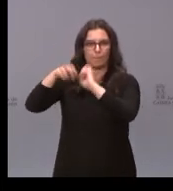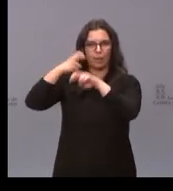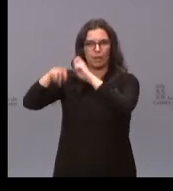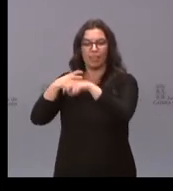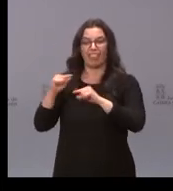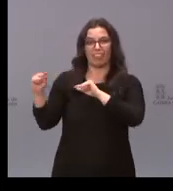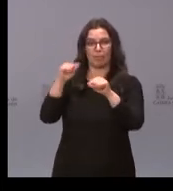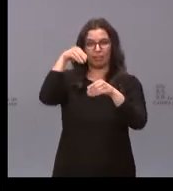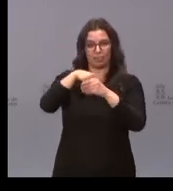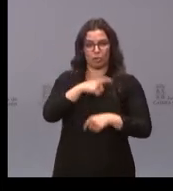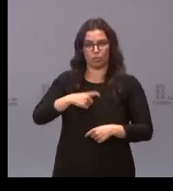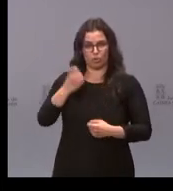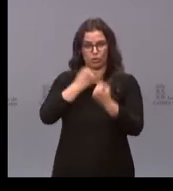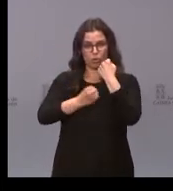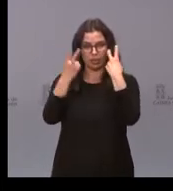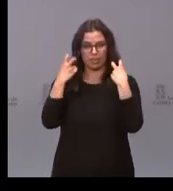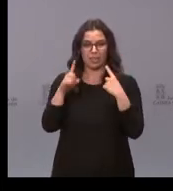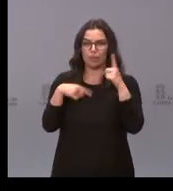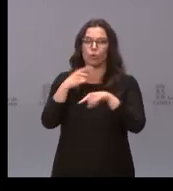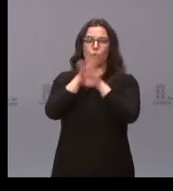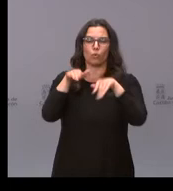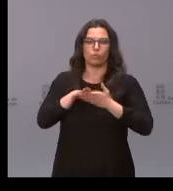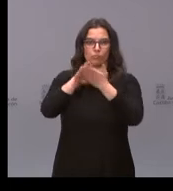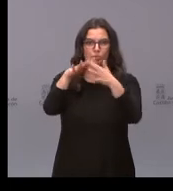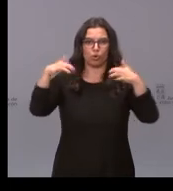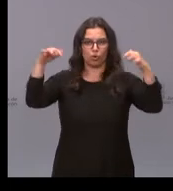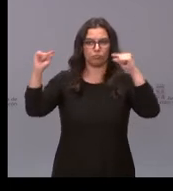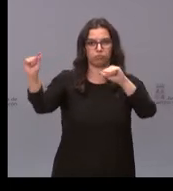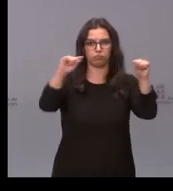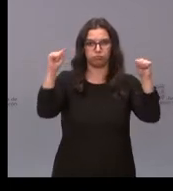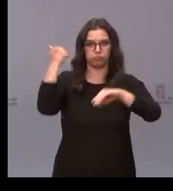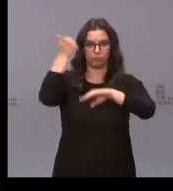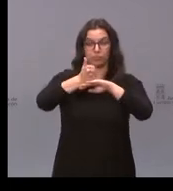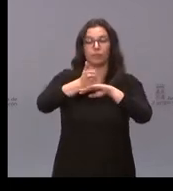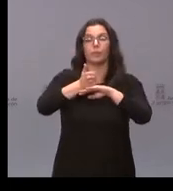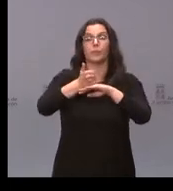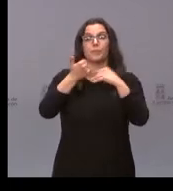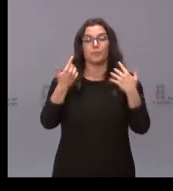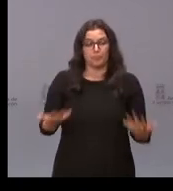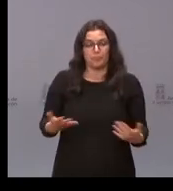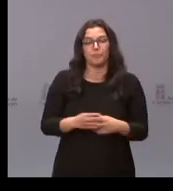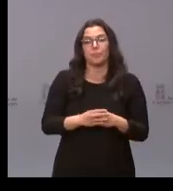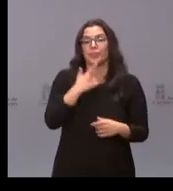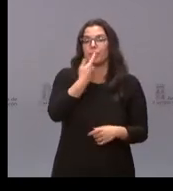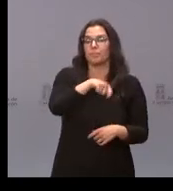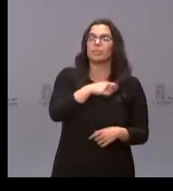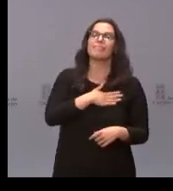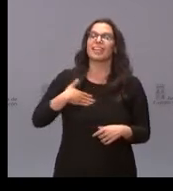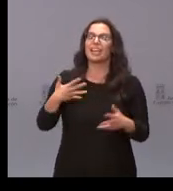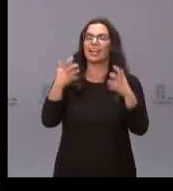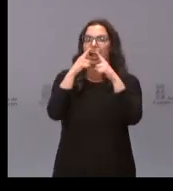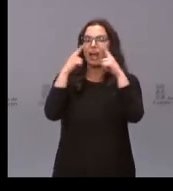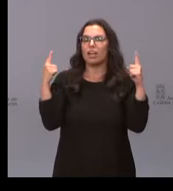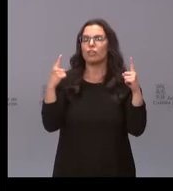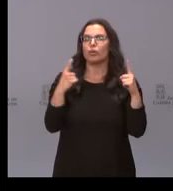economía de hacienda y finalmente su elevación al pleno con esta medida lo ha dicho el presidente se pretende beneficiar a cada año entre 5.000 y